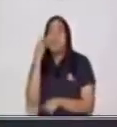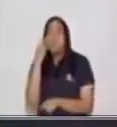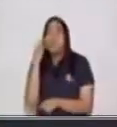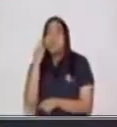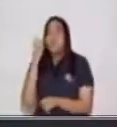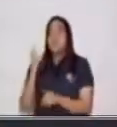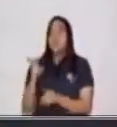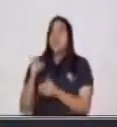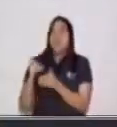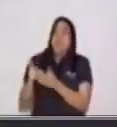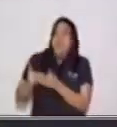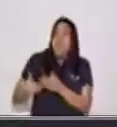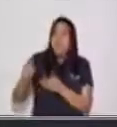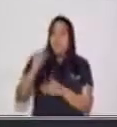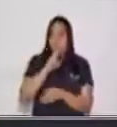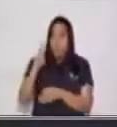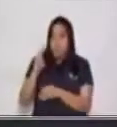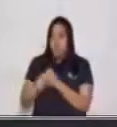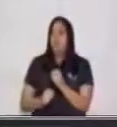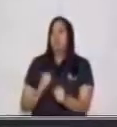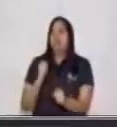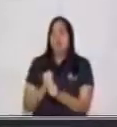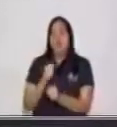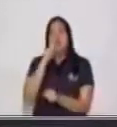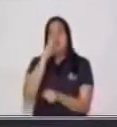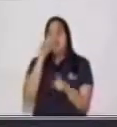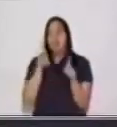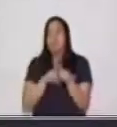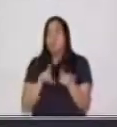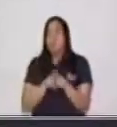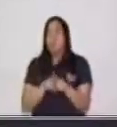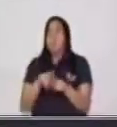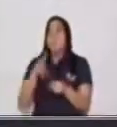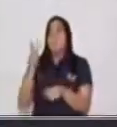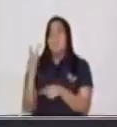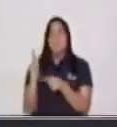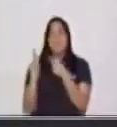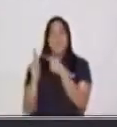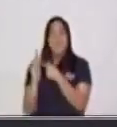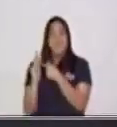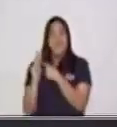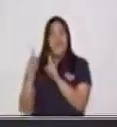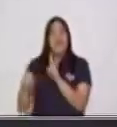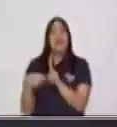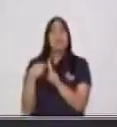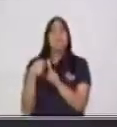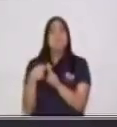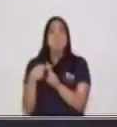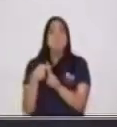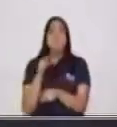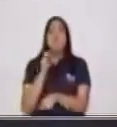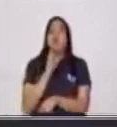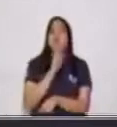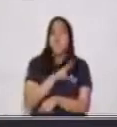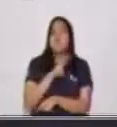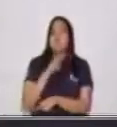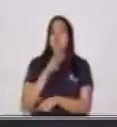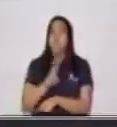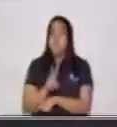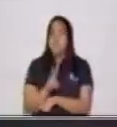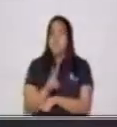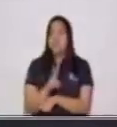de 22 años hay que sumarle entonces esos años a la variable que le representa en